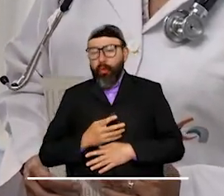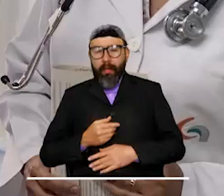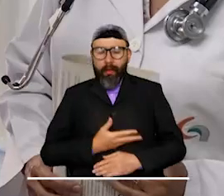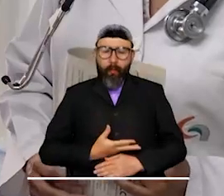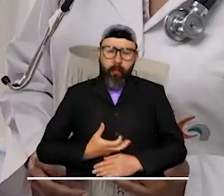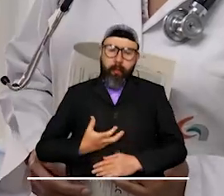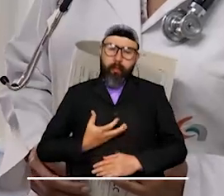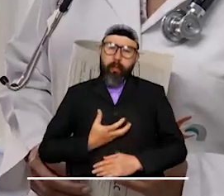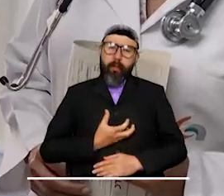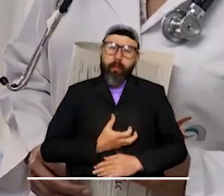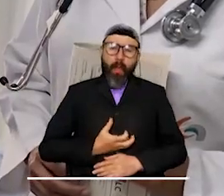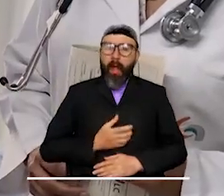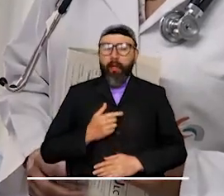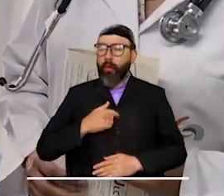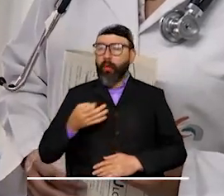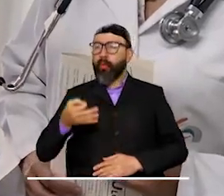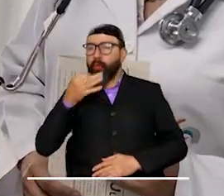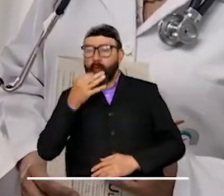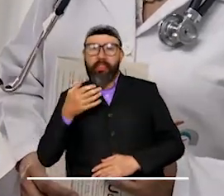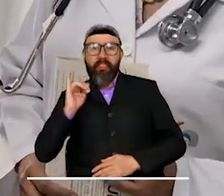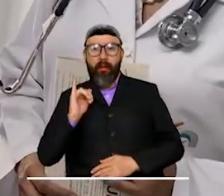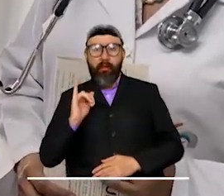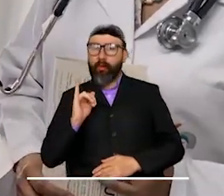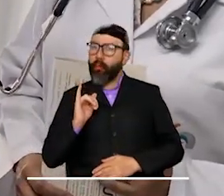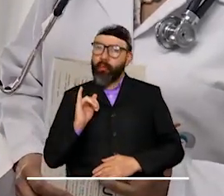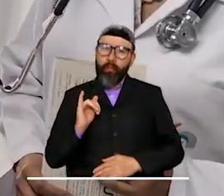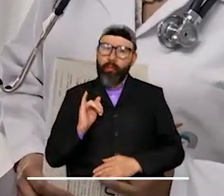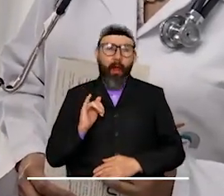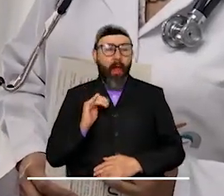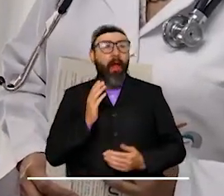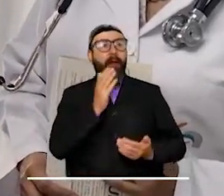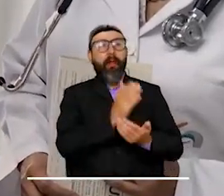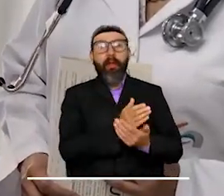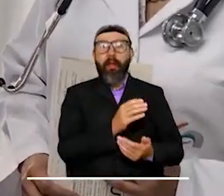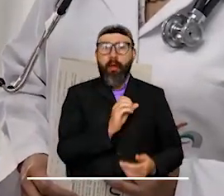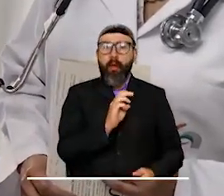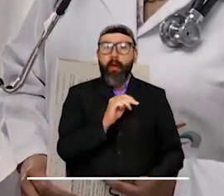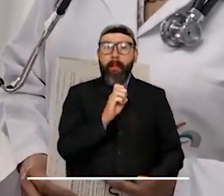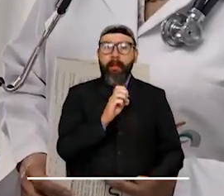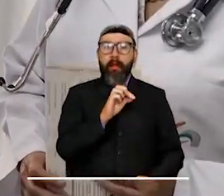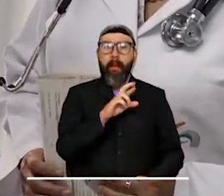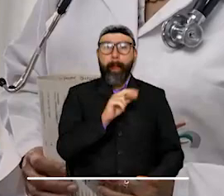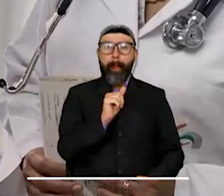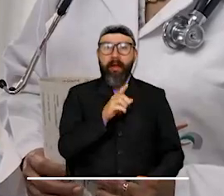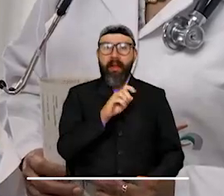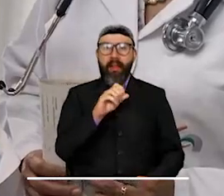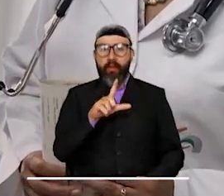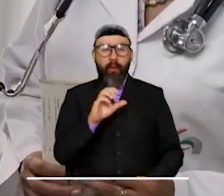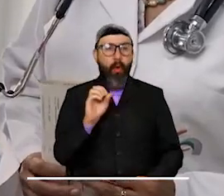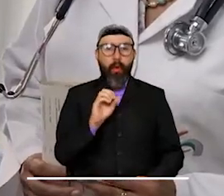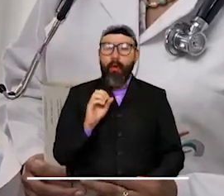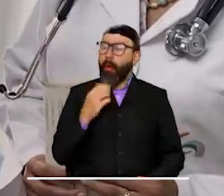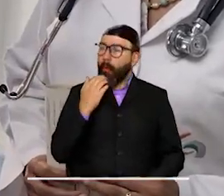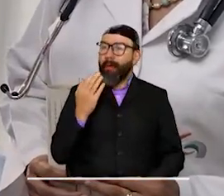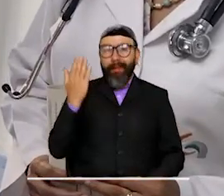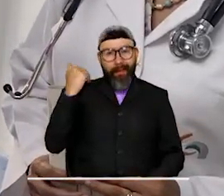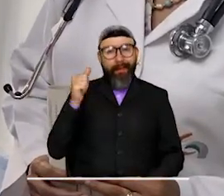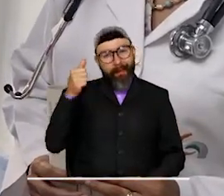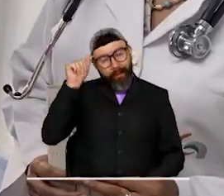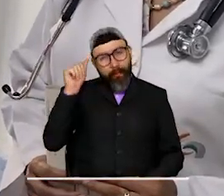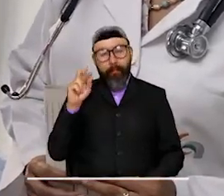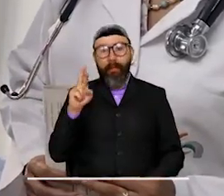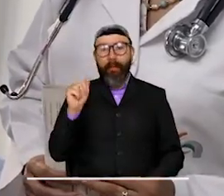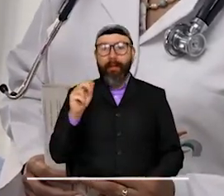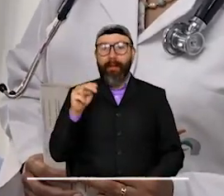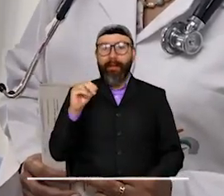del estómago, no. No es ir a tomar un omeprazol y ya la ranitidina salió del mercado porque todo el mundo se dio cuenta que producía cáncer. No